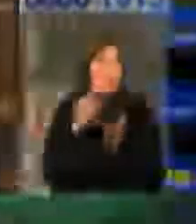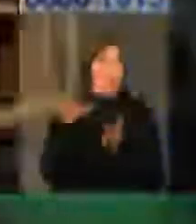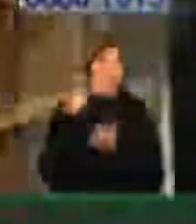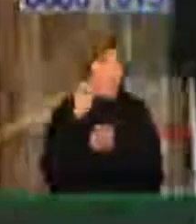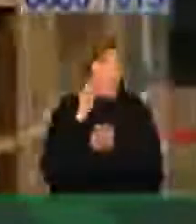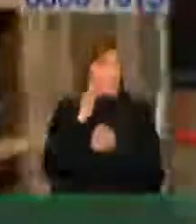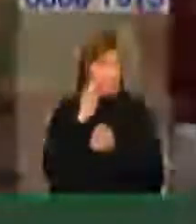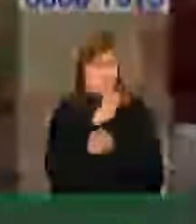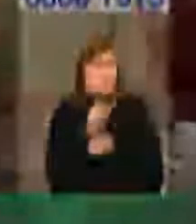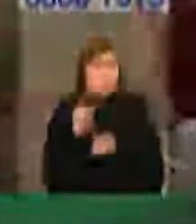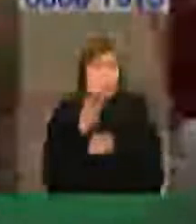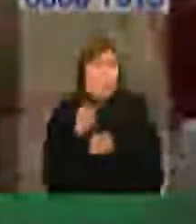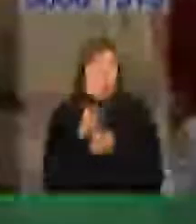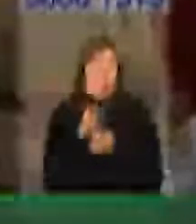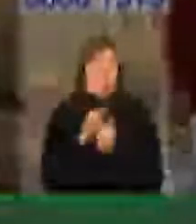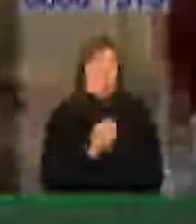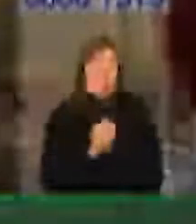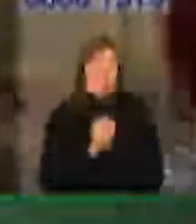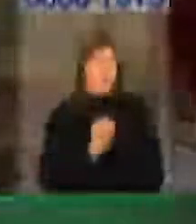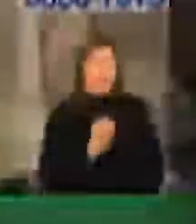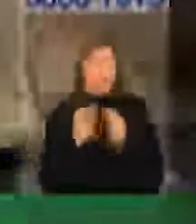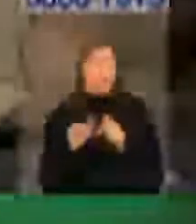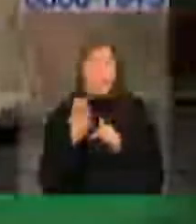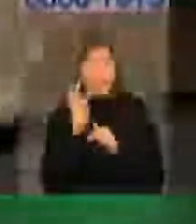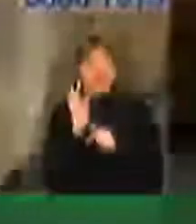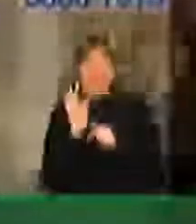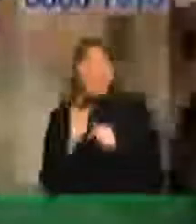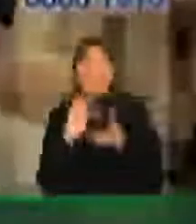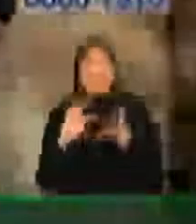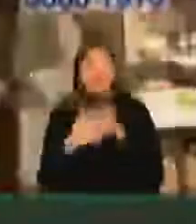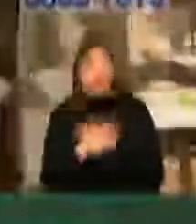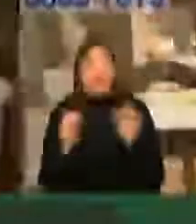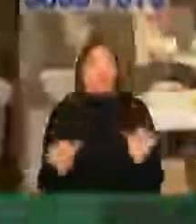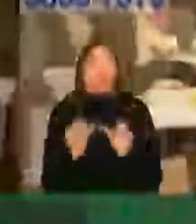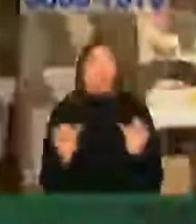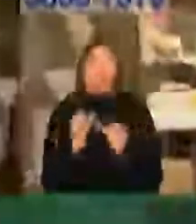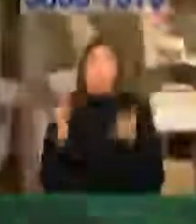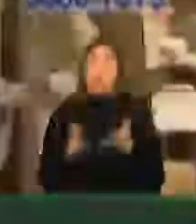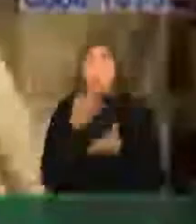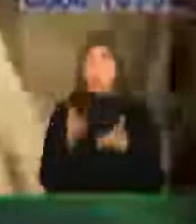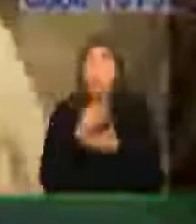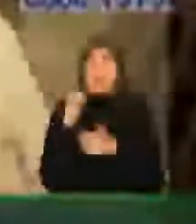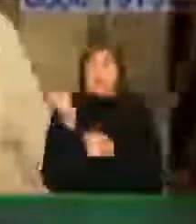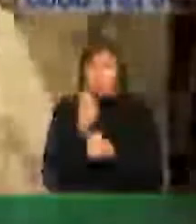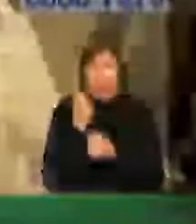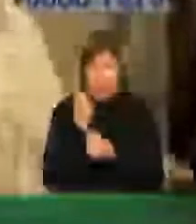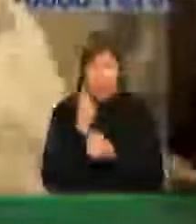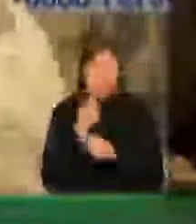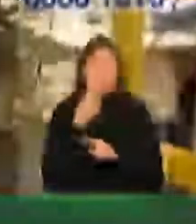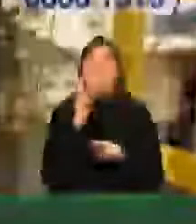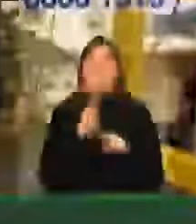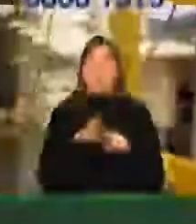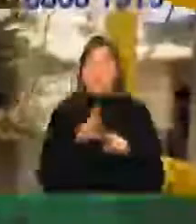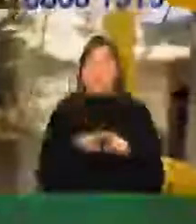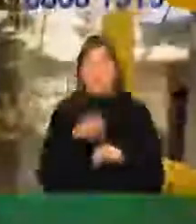años viene incursionando como opción en materia locativa y técnica para la realización de producciones internacionales. Este martes, el